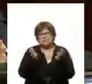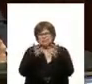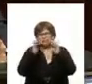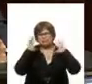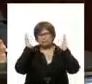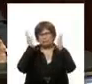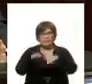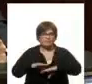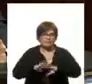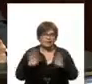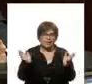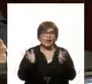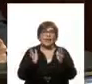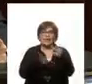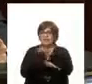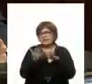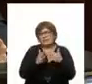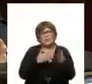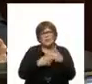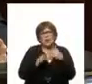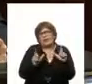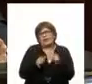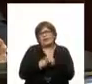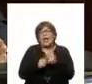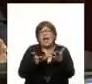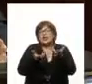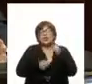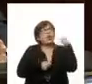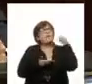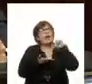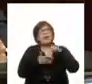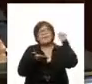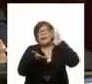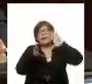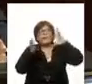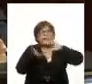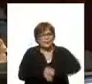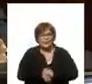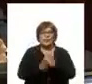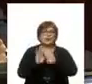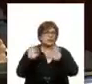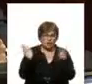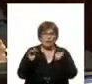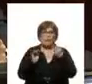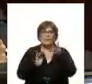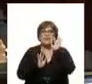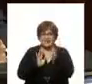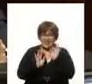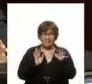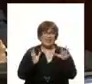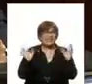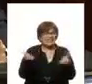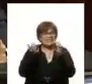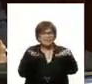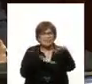ardiendo. Minimizaron el episodio, rechazaron la ayuda internacional para apagar el incendio y luego se conoció que la zona